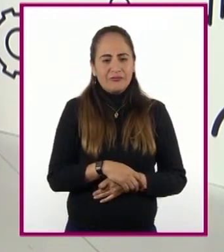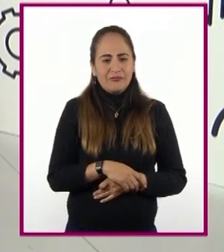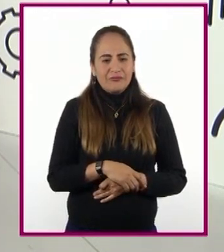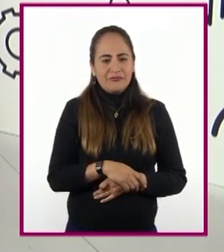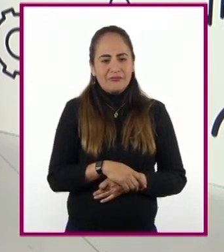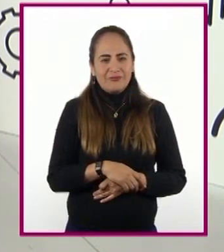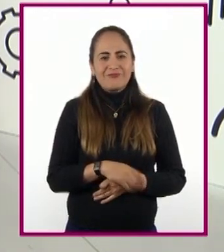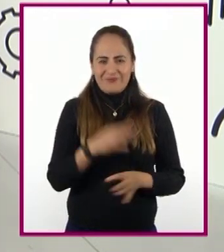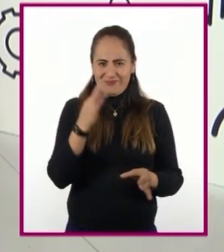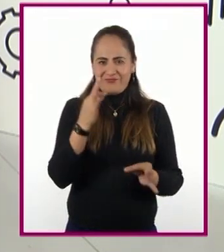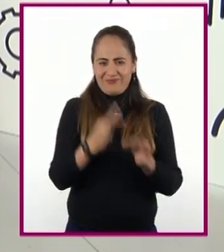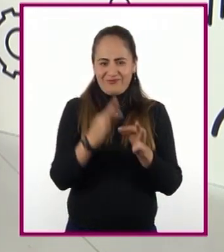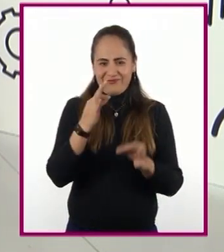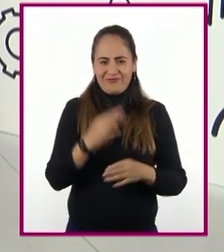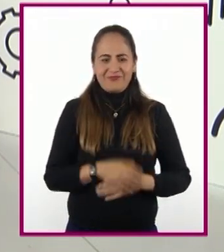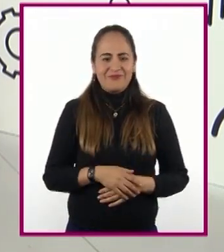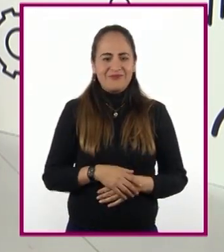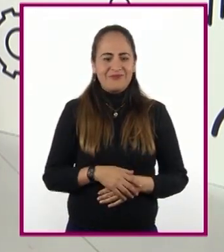Listo.